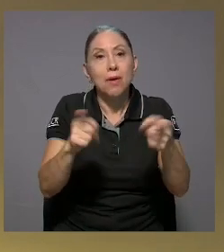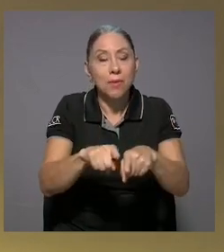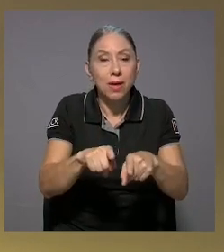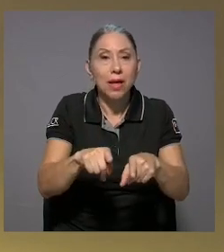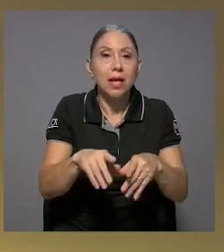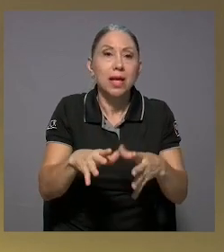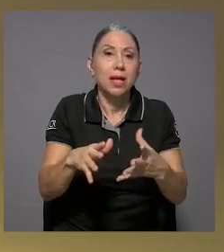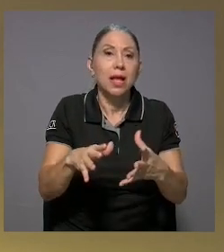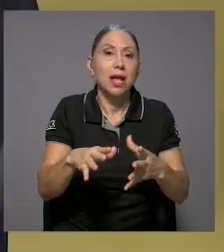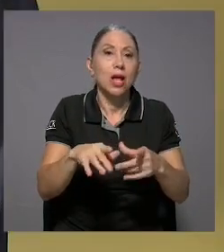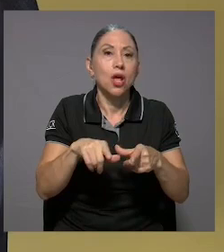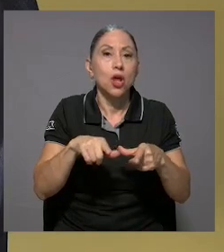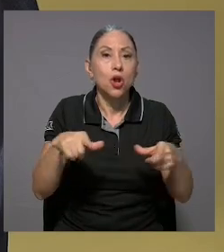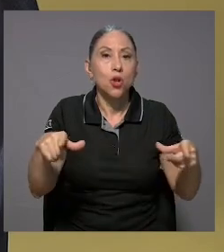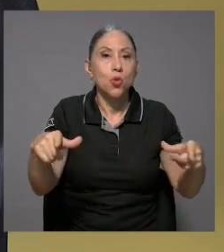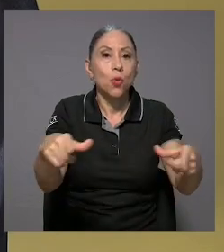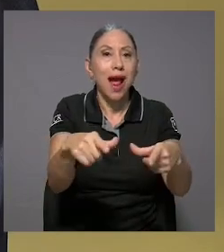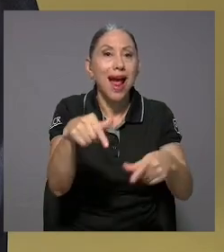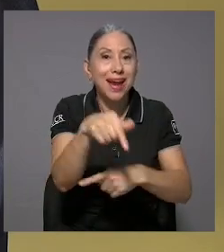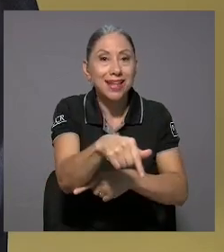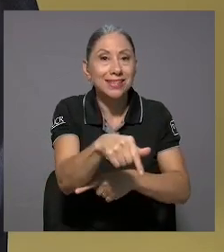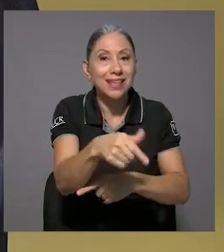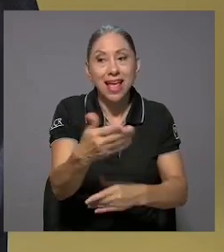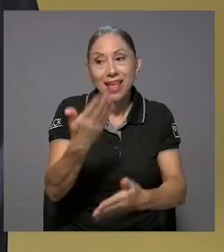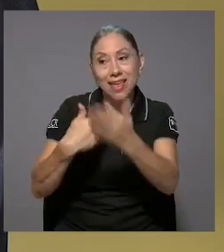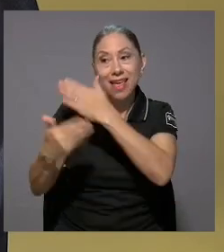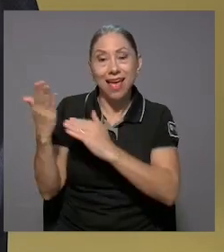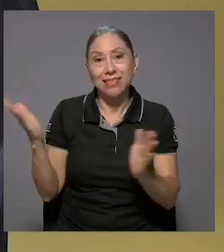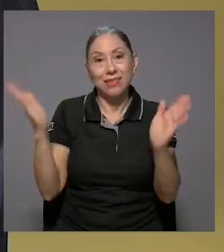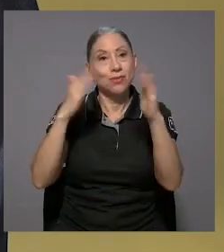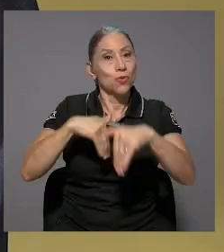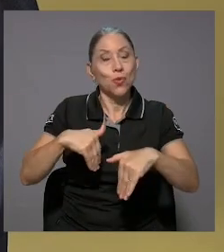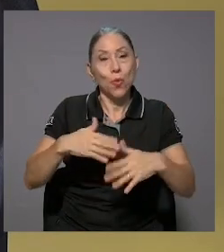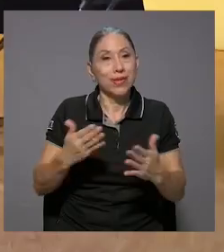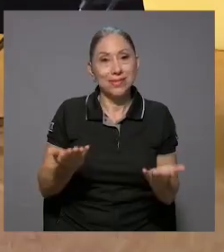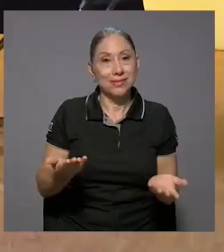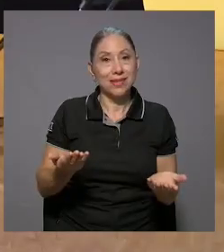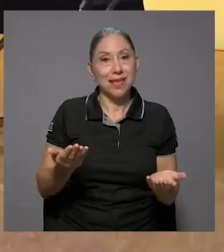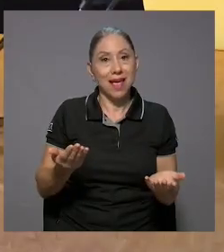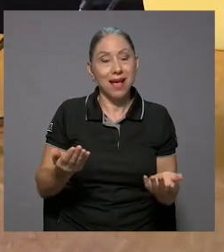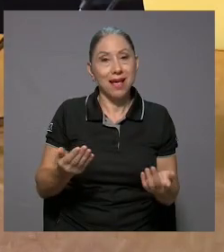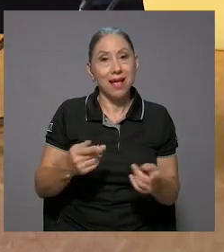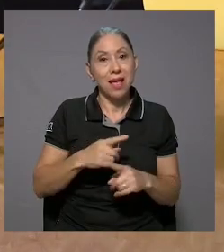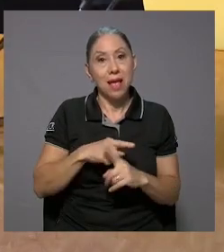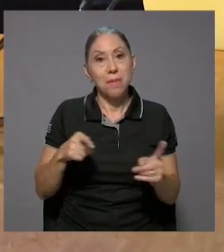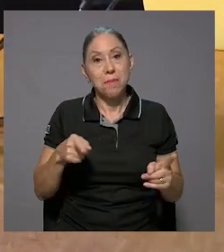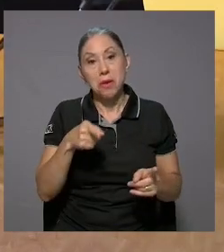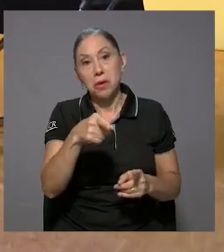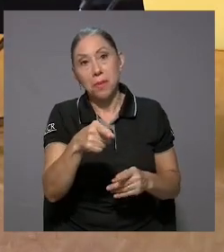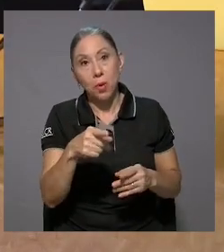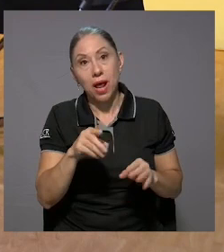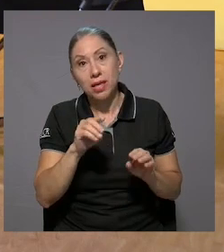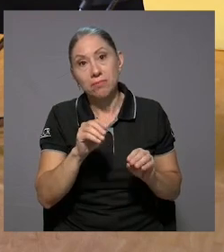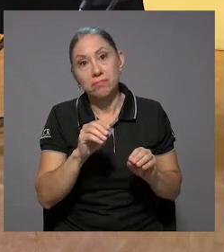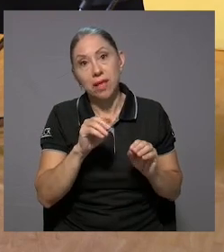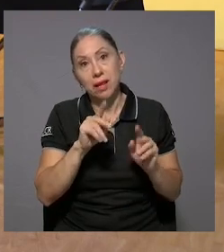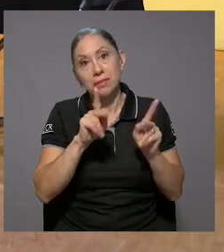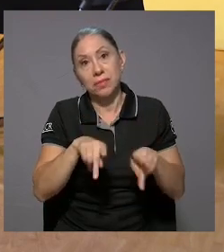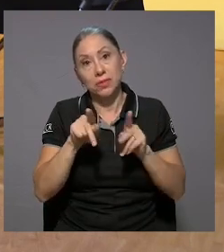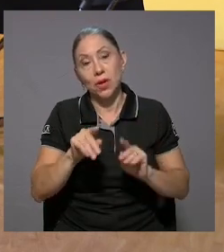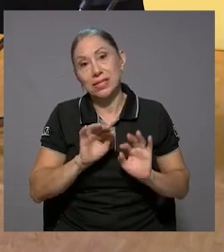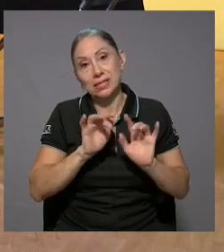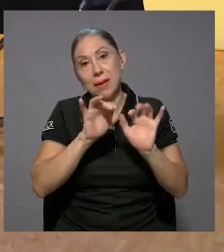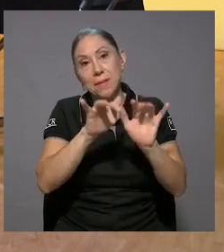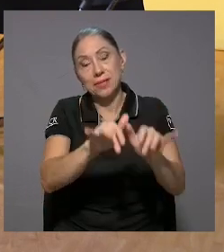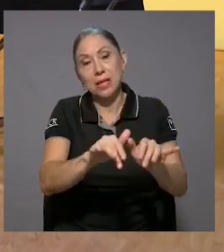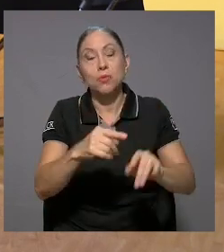merenderos o cosas así que no existían y que porque están pasando lo mismo. Pero igual, y bueno, y me parece